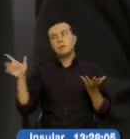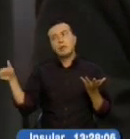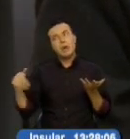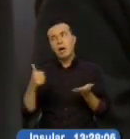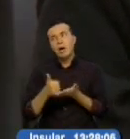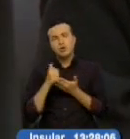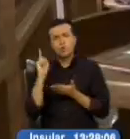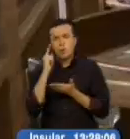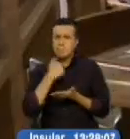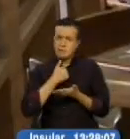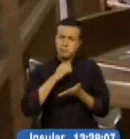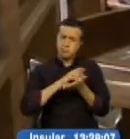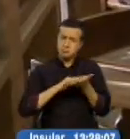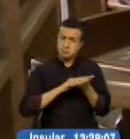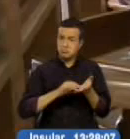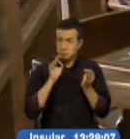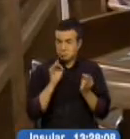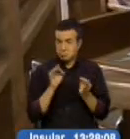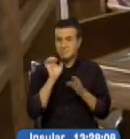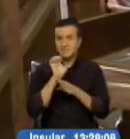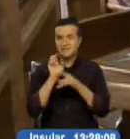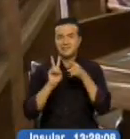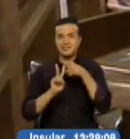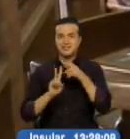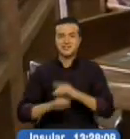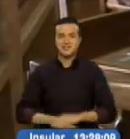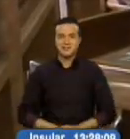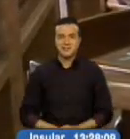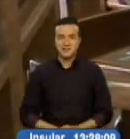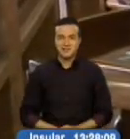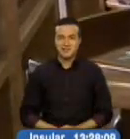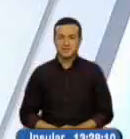de terceras personas. César Tacuri Vintimilla, Ecuador TV.